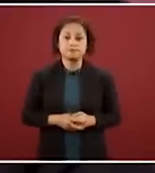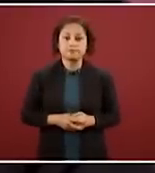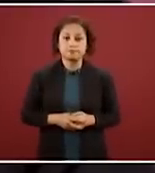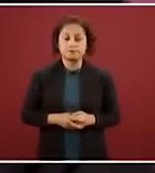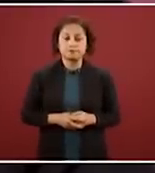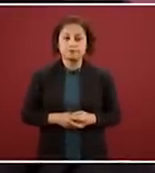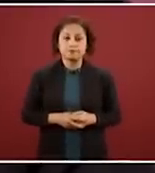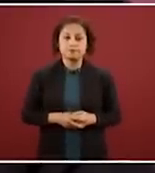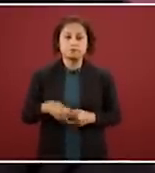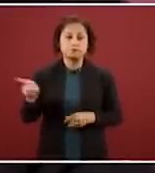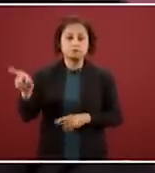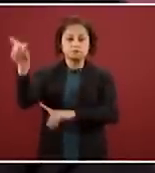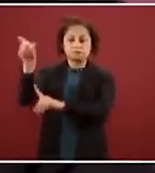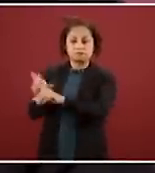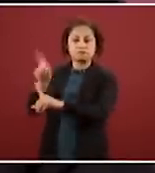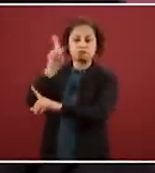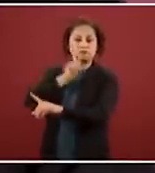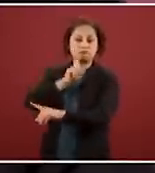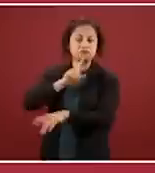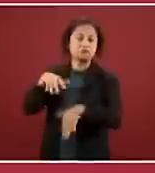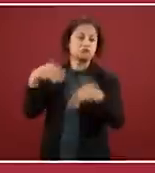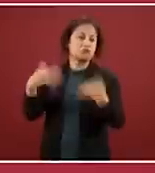Una diplomática de primer orden